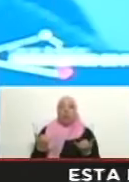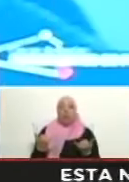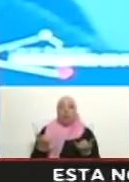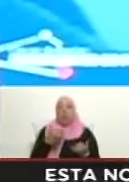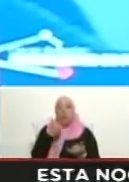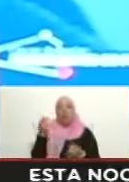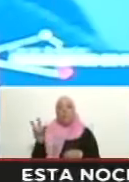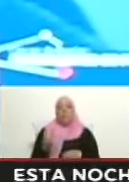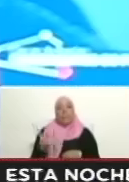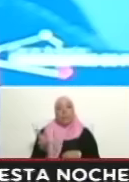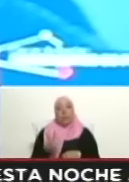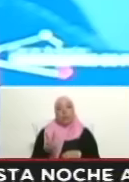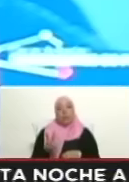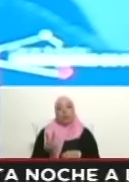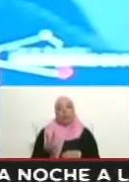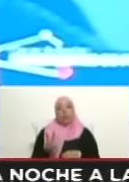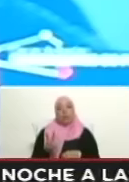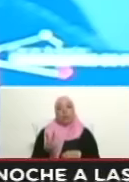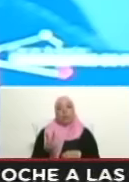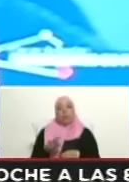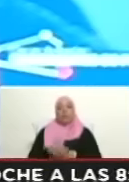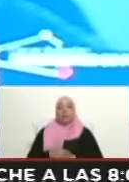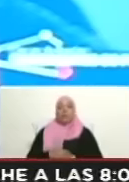en Venezuela. ¿Ah?